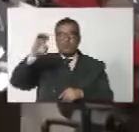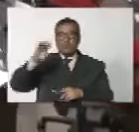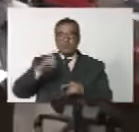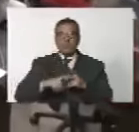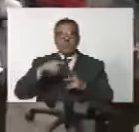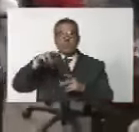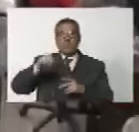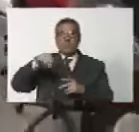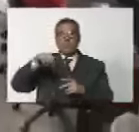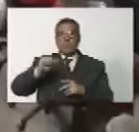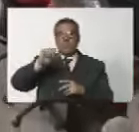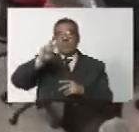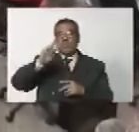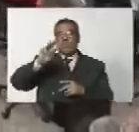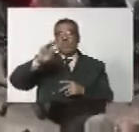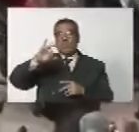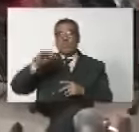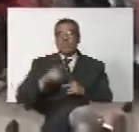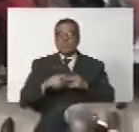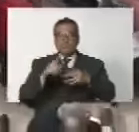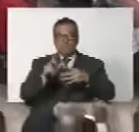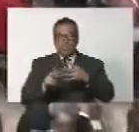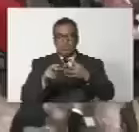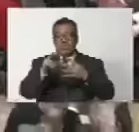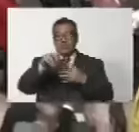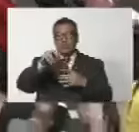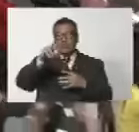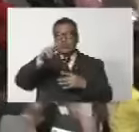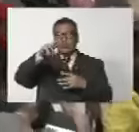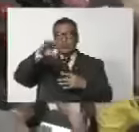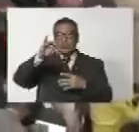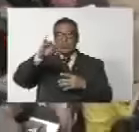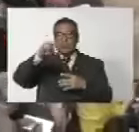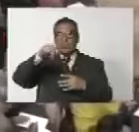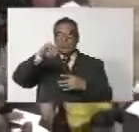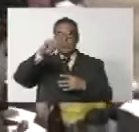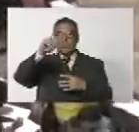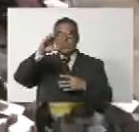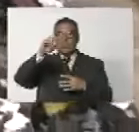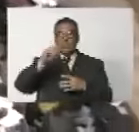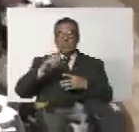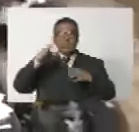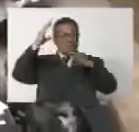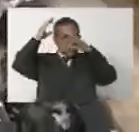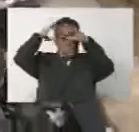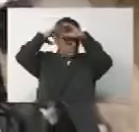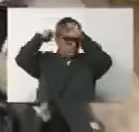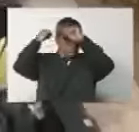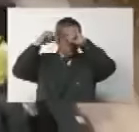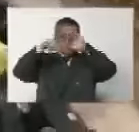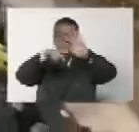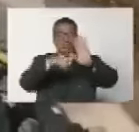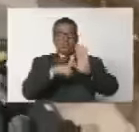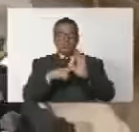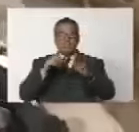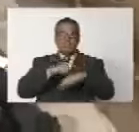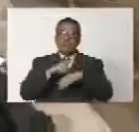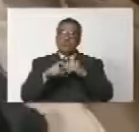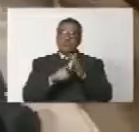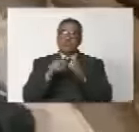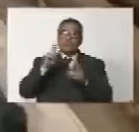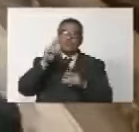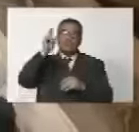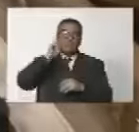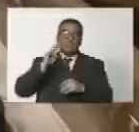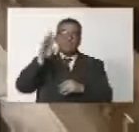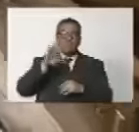de Malawi. Tercero, ciudadano Reinaldo José Bolívar, como embajador extraordinario y plenipotenciario de